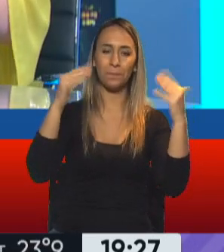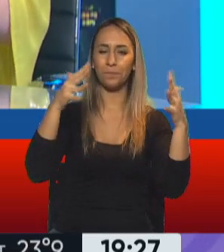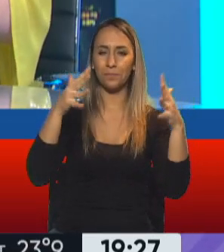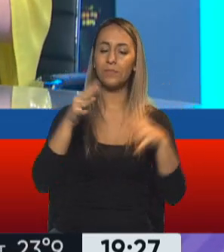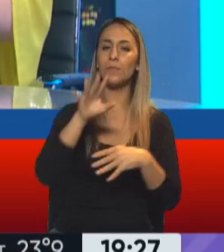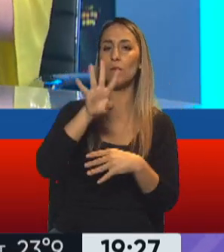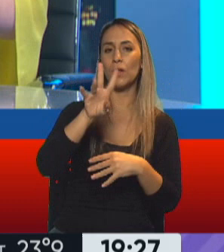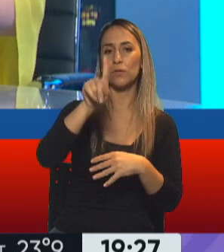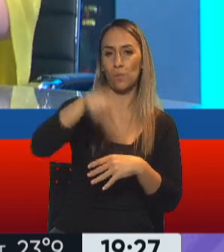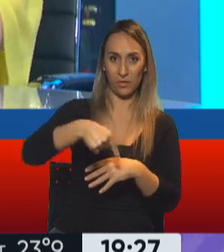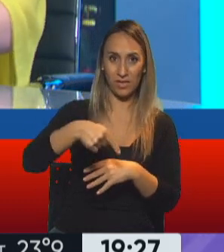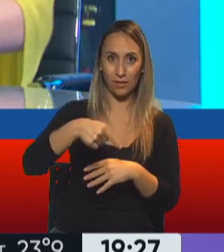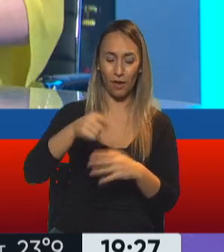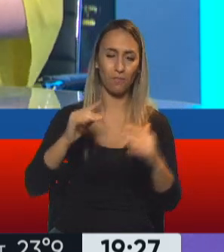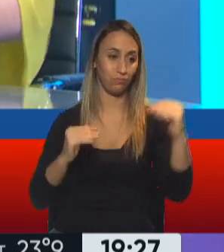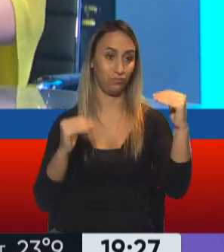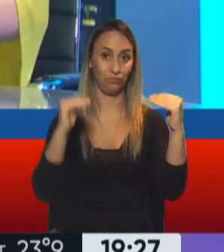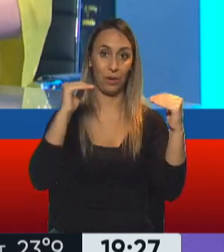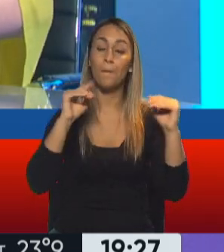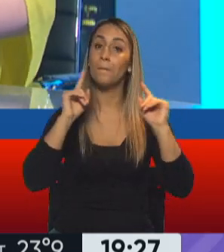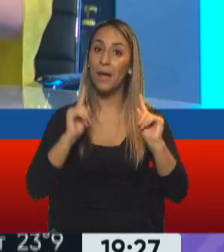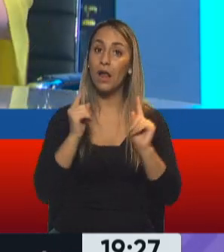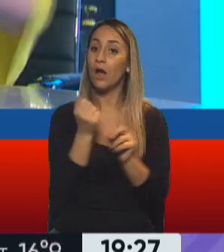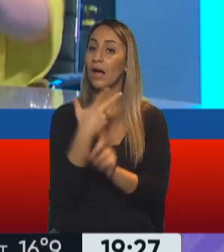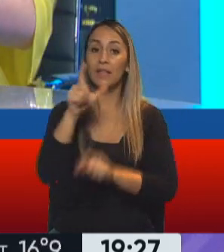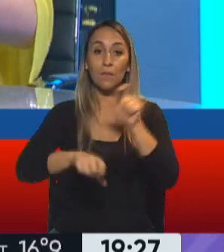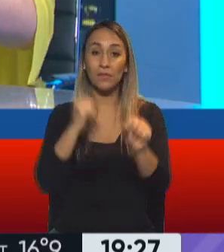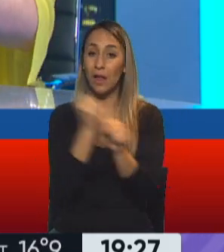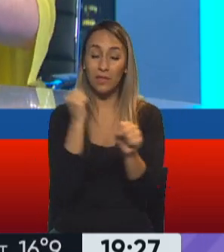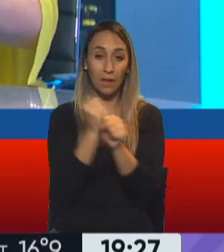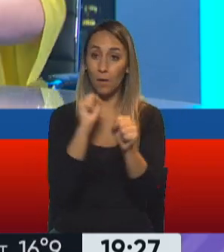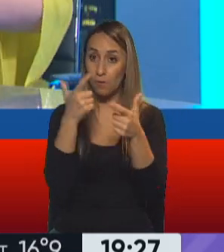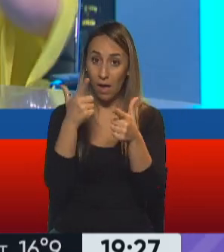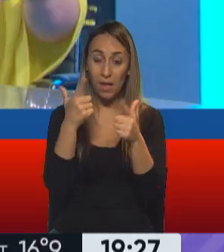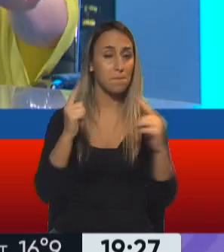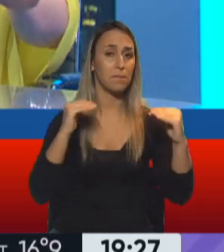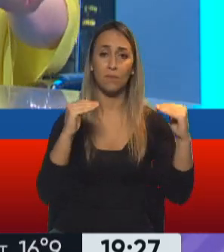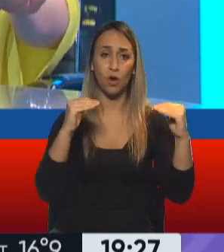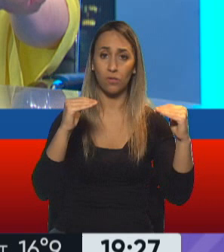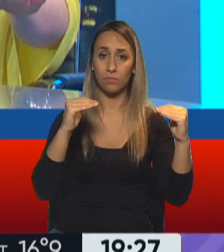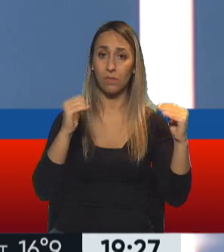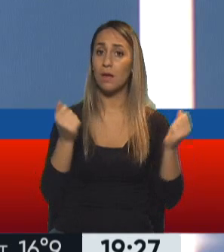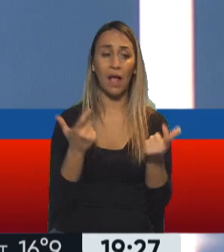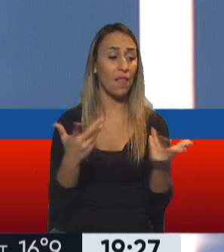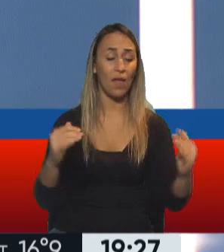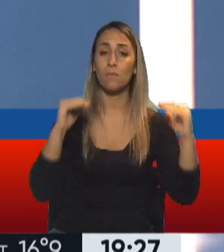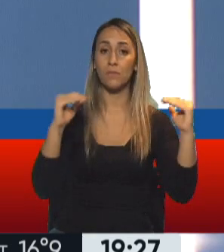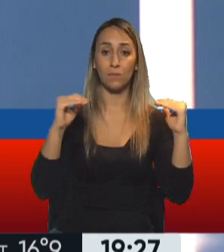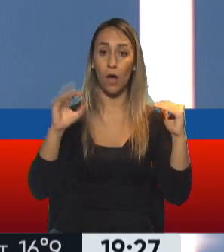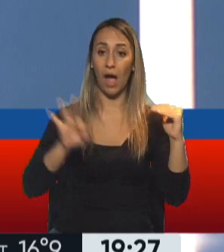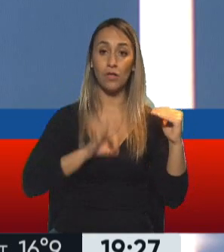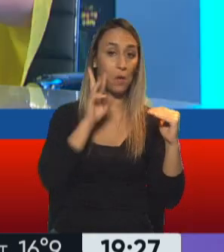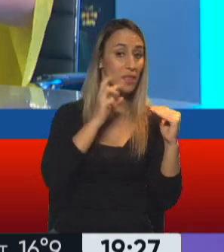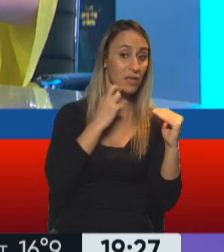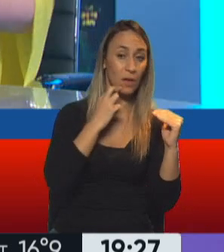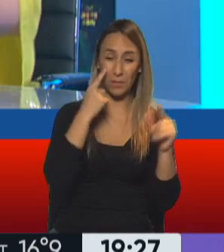el 41%. Pero en términos de desocupación, estamos exactamente en el mismo nivel. O sea, tenemos la misma cantidad mismo de desocupados. Mismo nivel que en 2019.